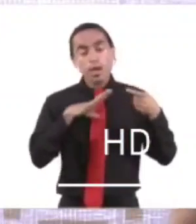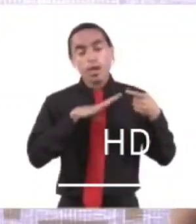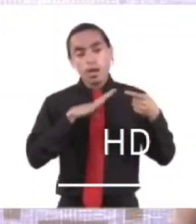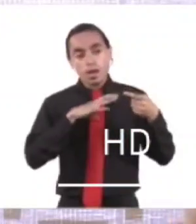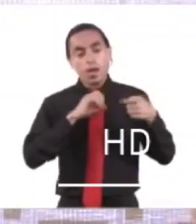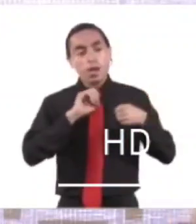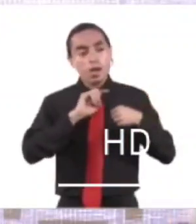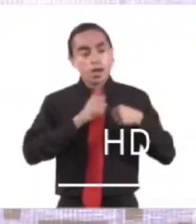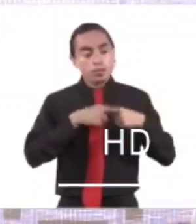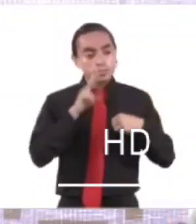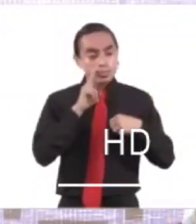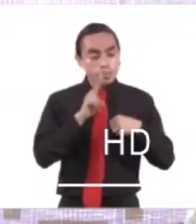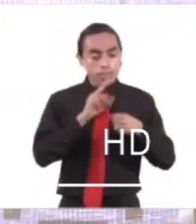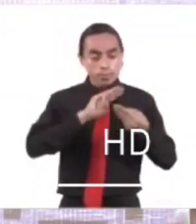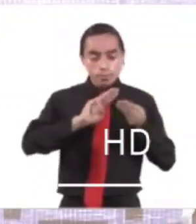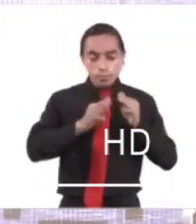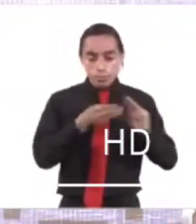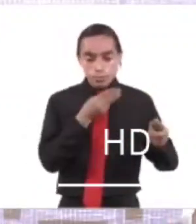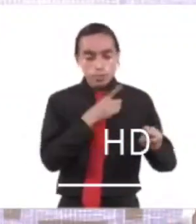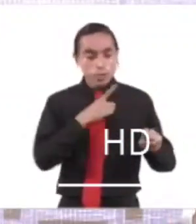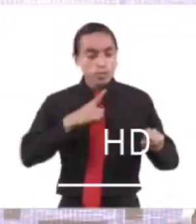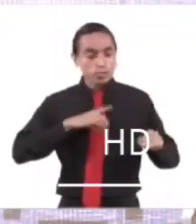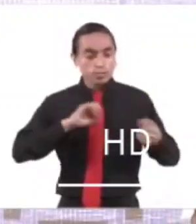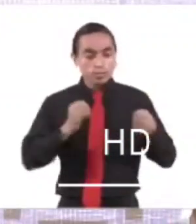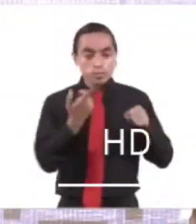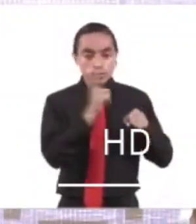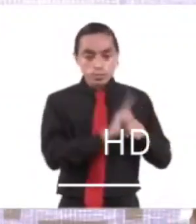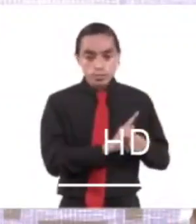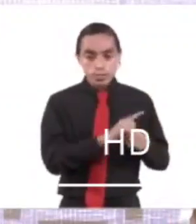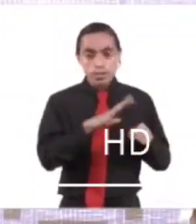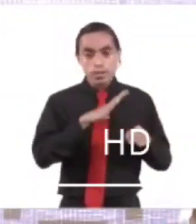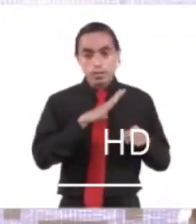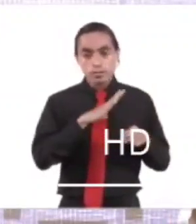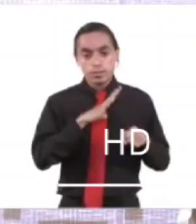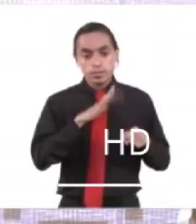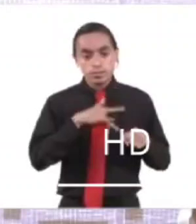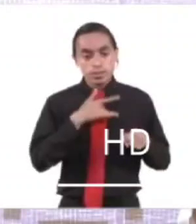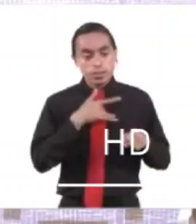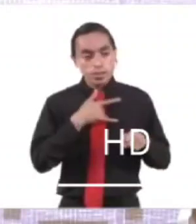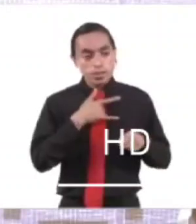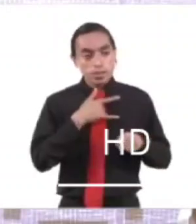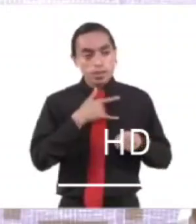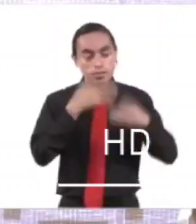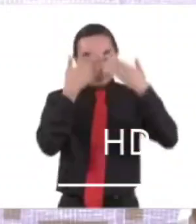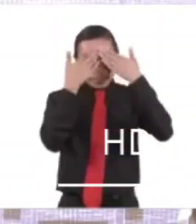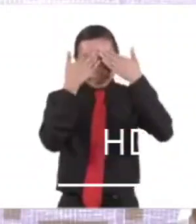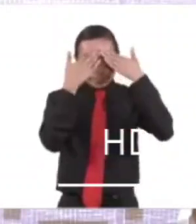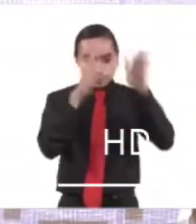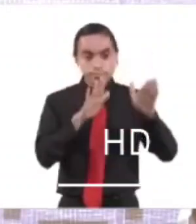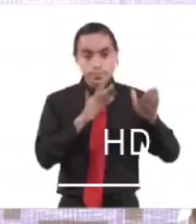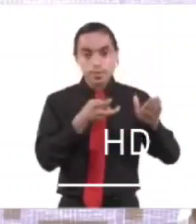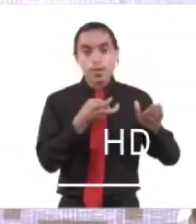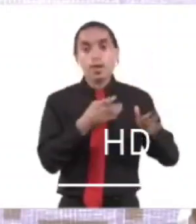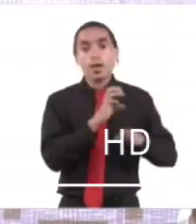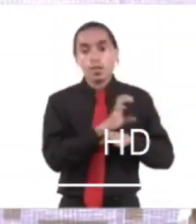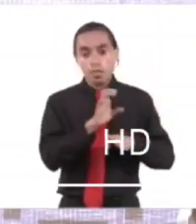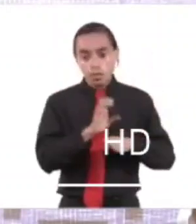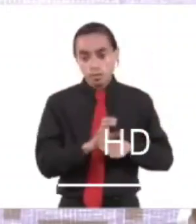mundo, con los deberes sociales, con el sentido de trascendencia, pues entonces